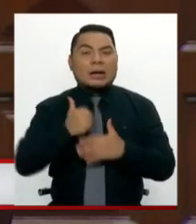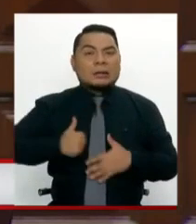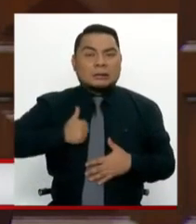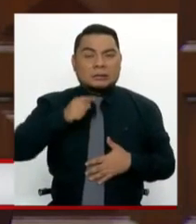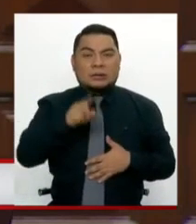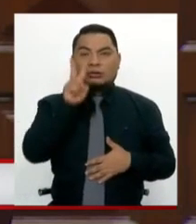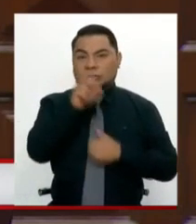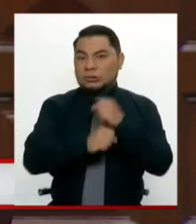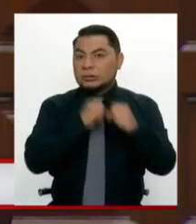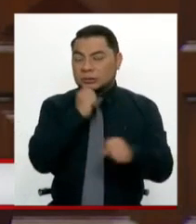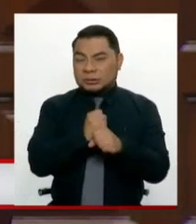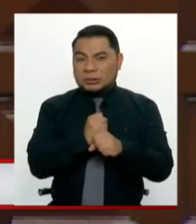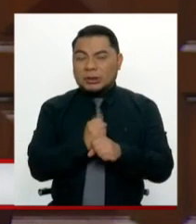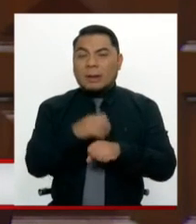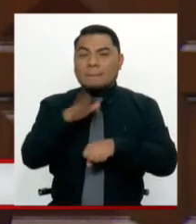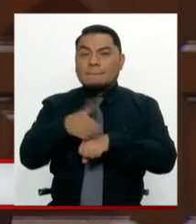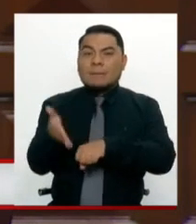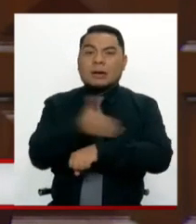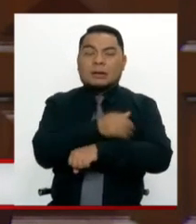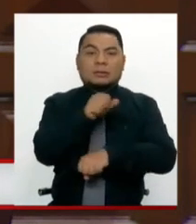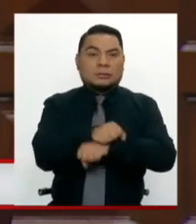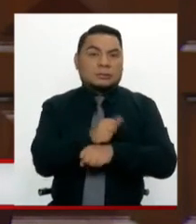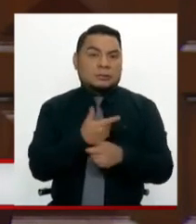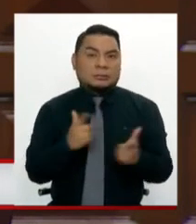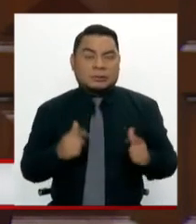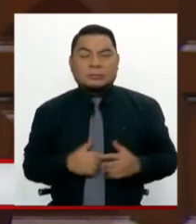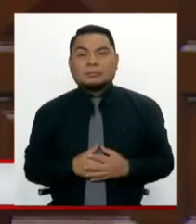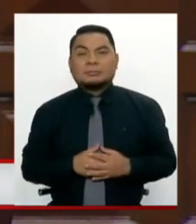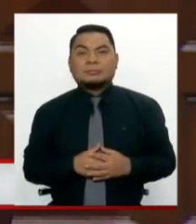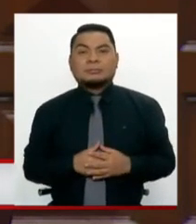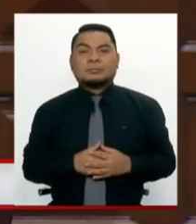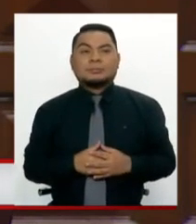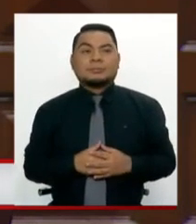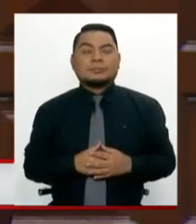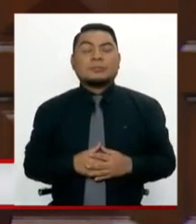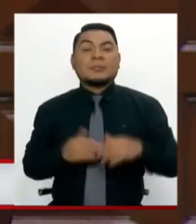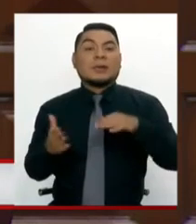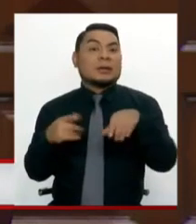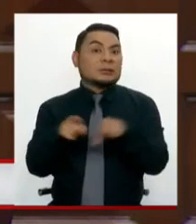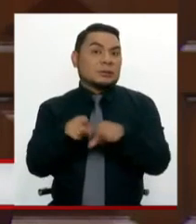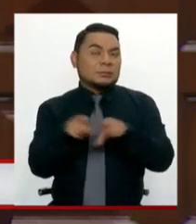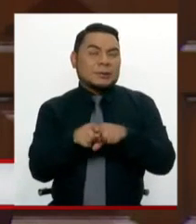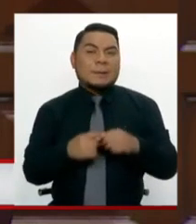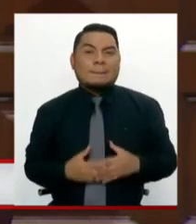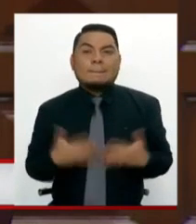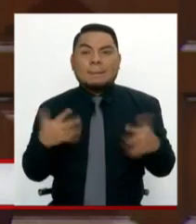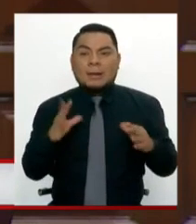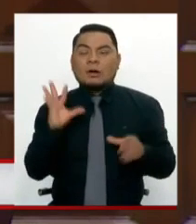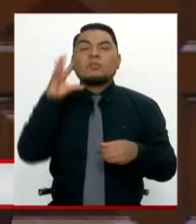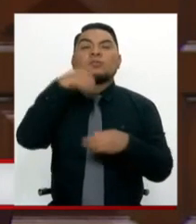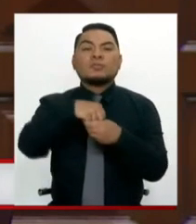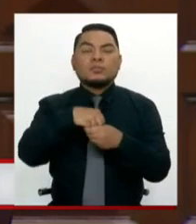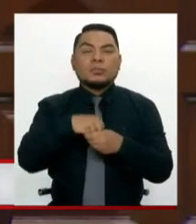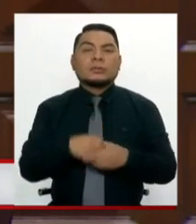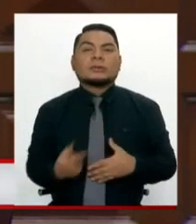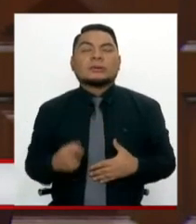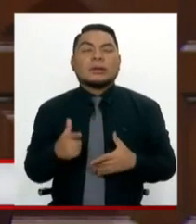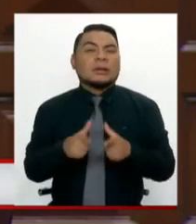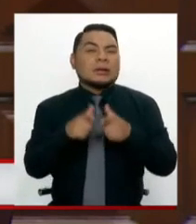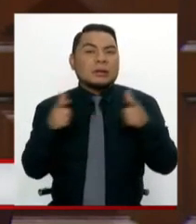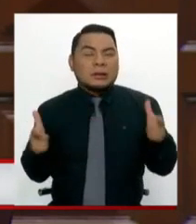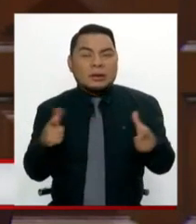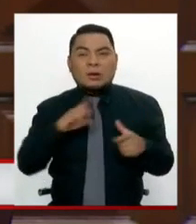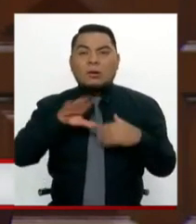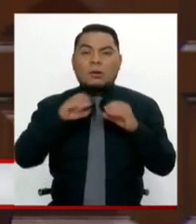con 2 años de prisión preventiva de libertad. De otro lado, se agrega la agravante